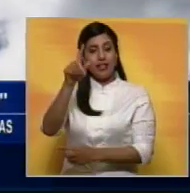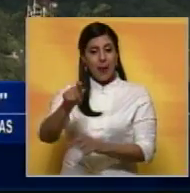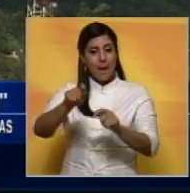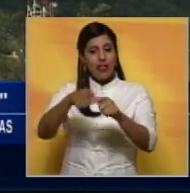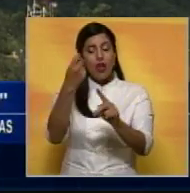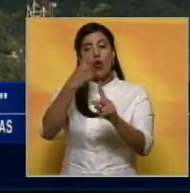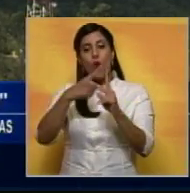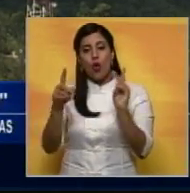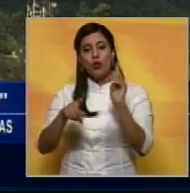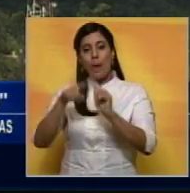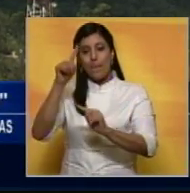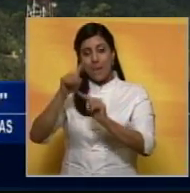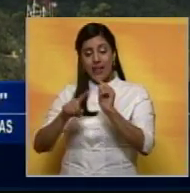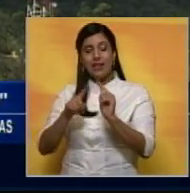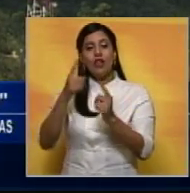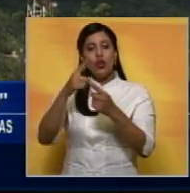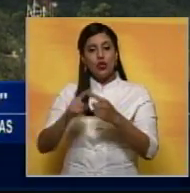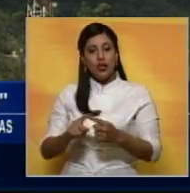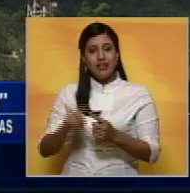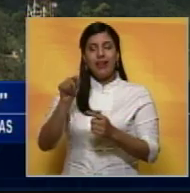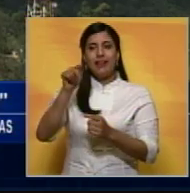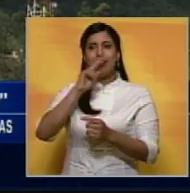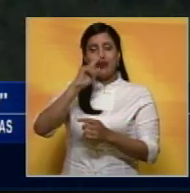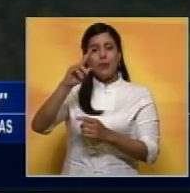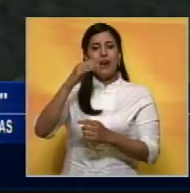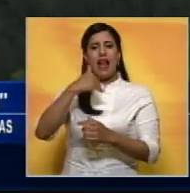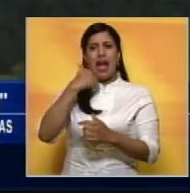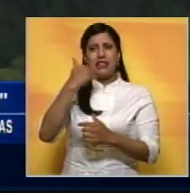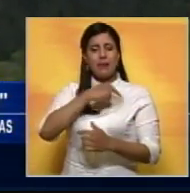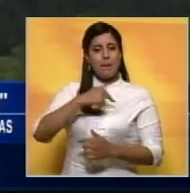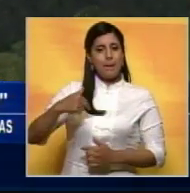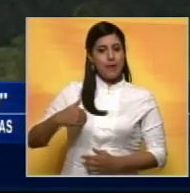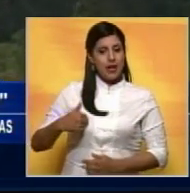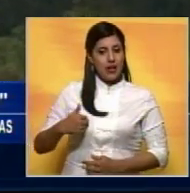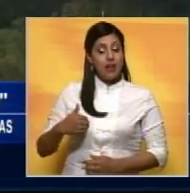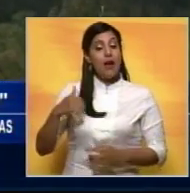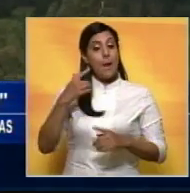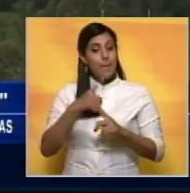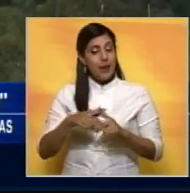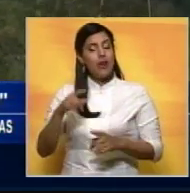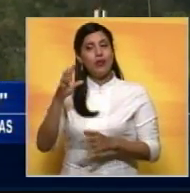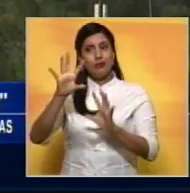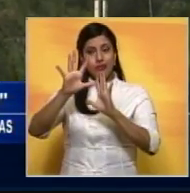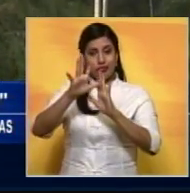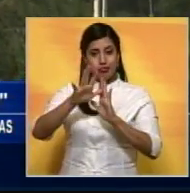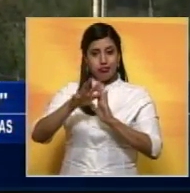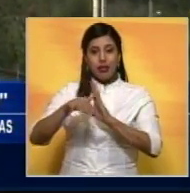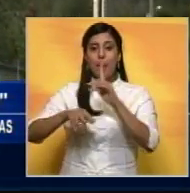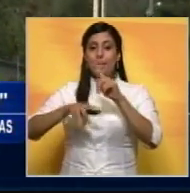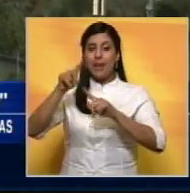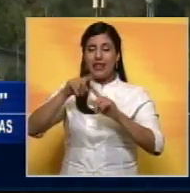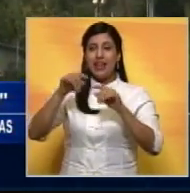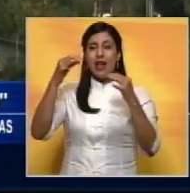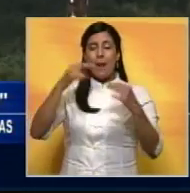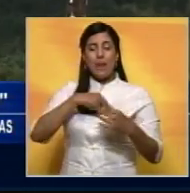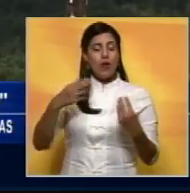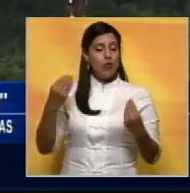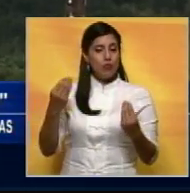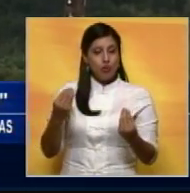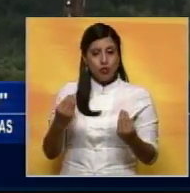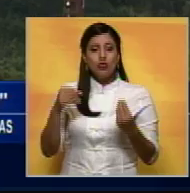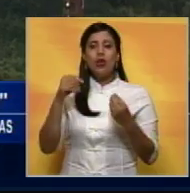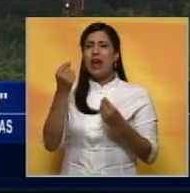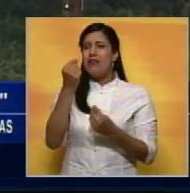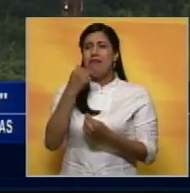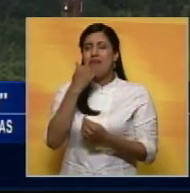daños a otros equipos, lo que da cuenta de ser el resultado de actos vandálicos. A pesar de la sustracción de equipos y la inseguridad en el lugar, en